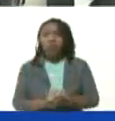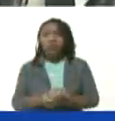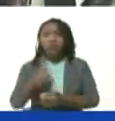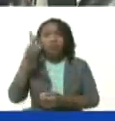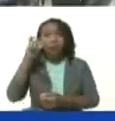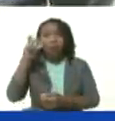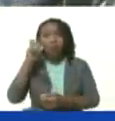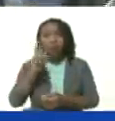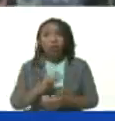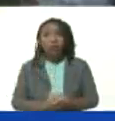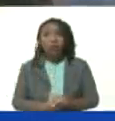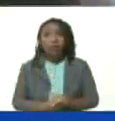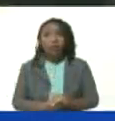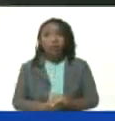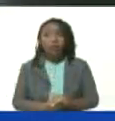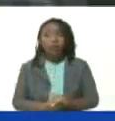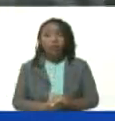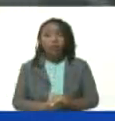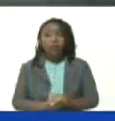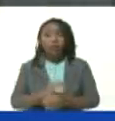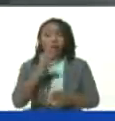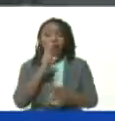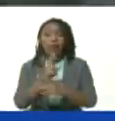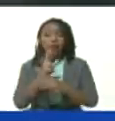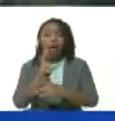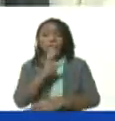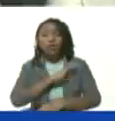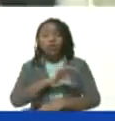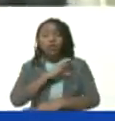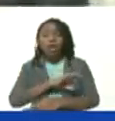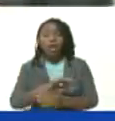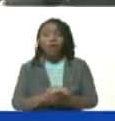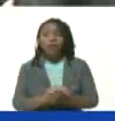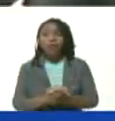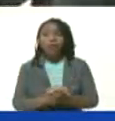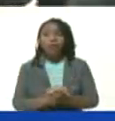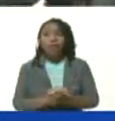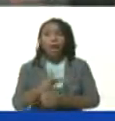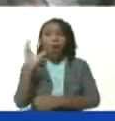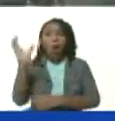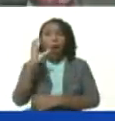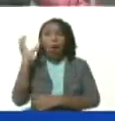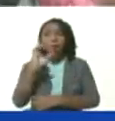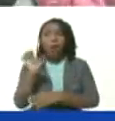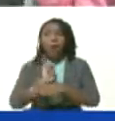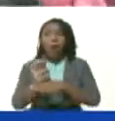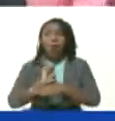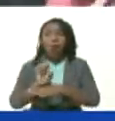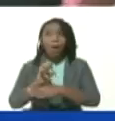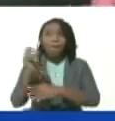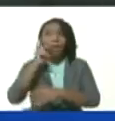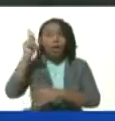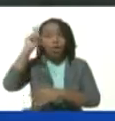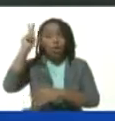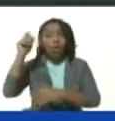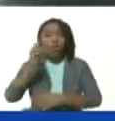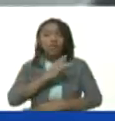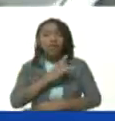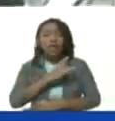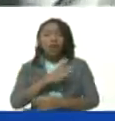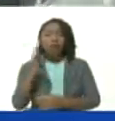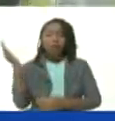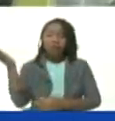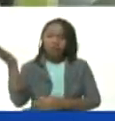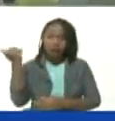escuchan, a través de las redes sociales, en Colombia, Ecuador, Perú, Chile,